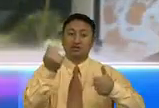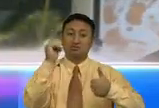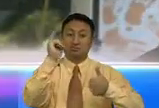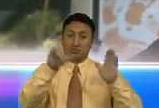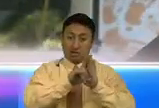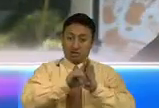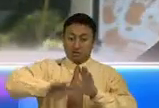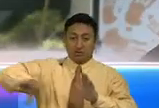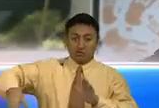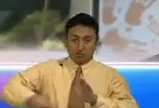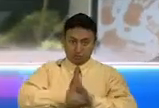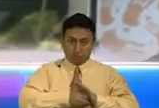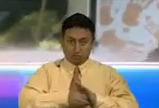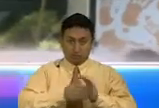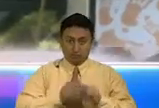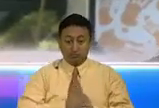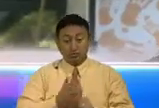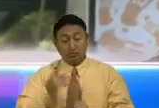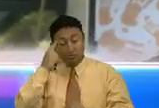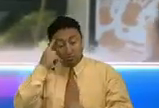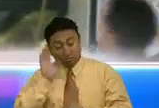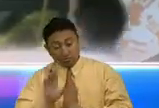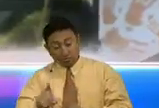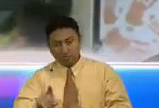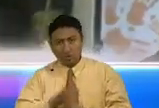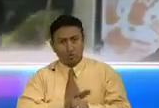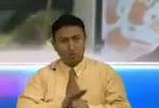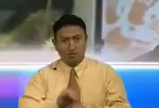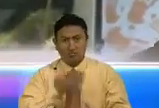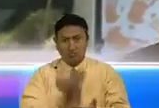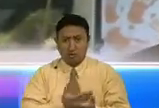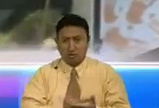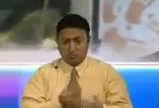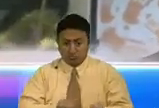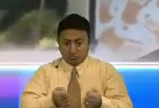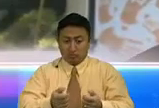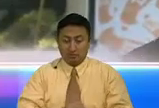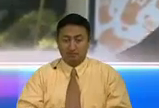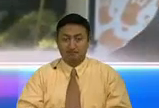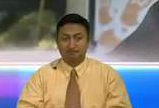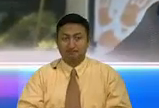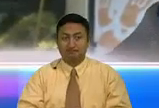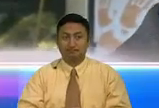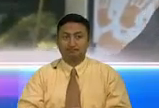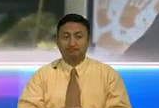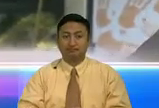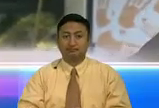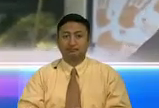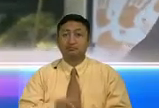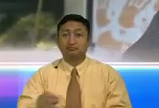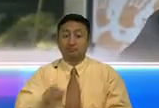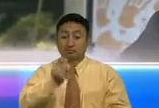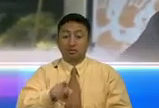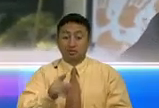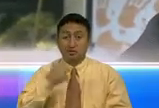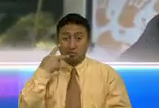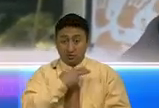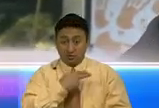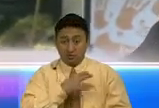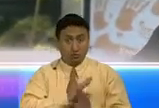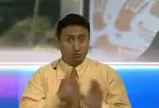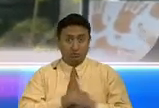de concusión me parece que hay argumentos suficientes y que no fueron desmentidos por la